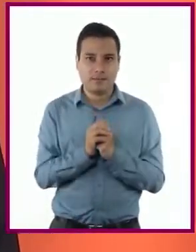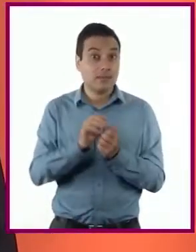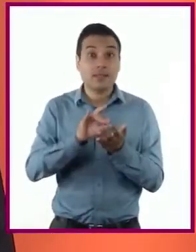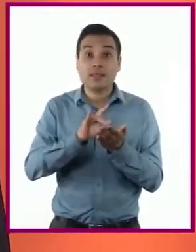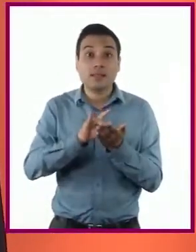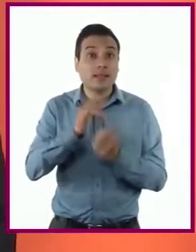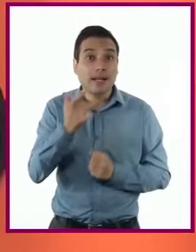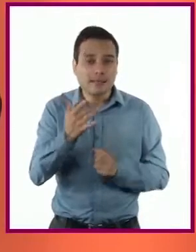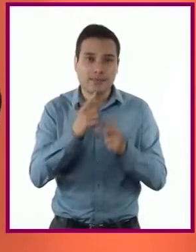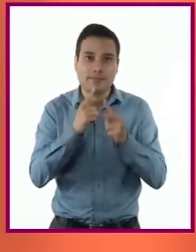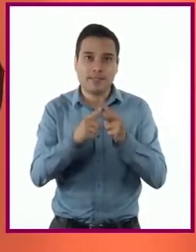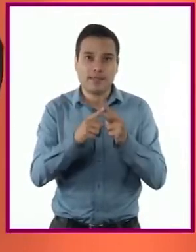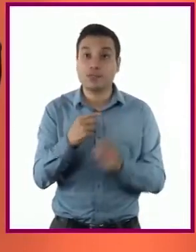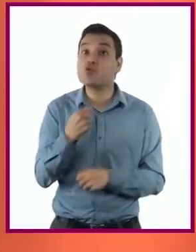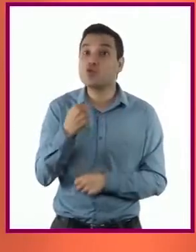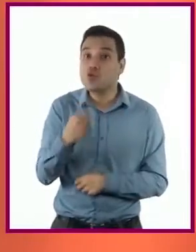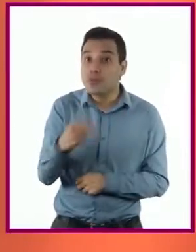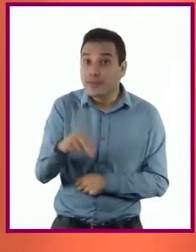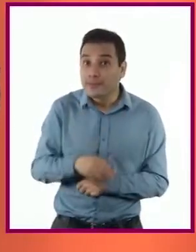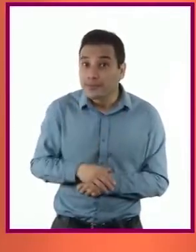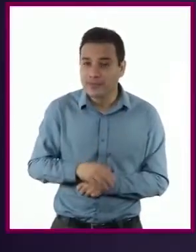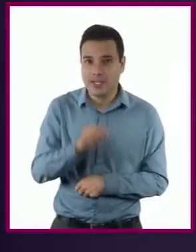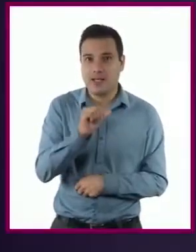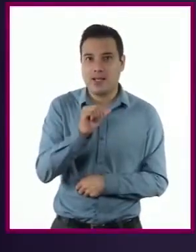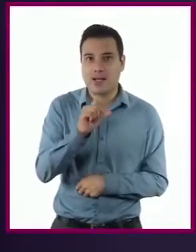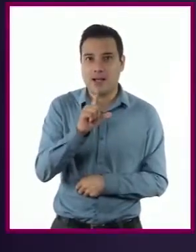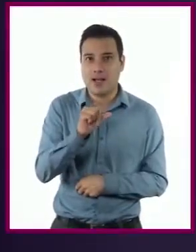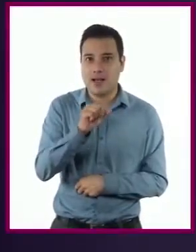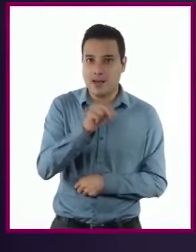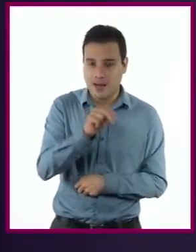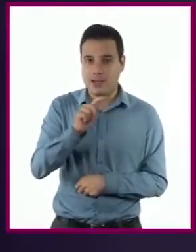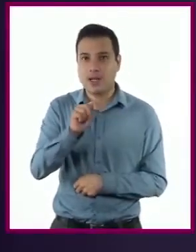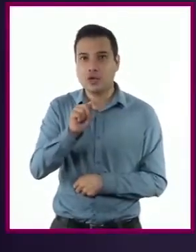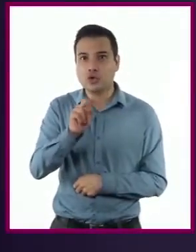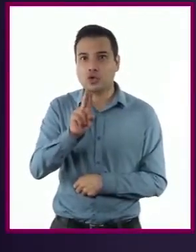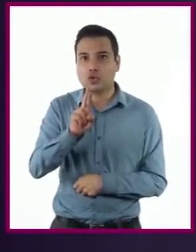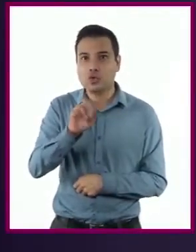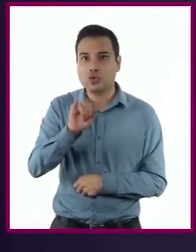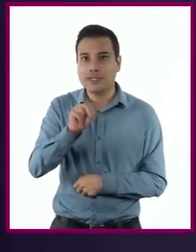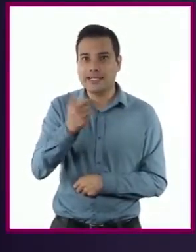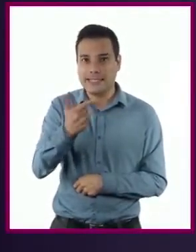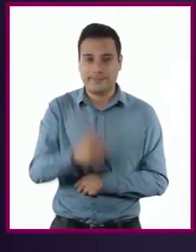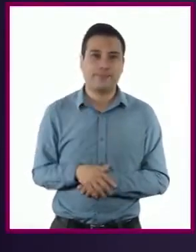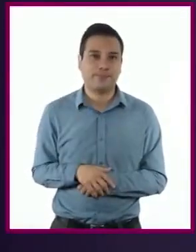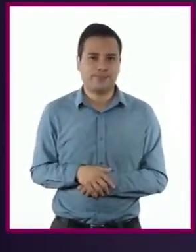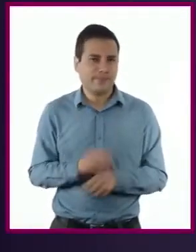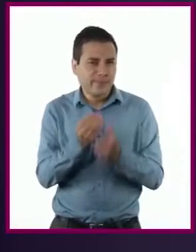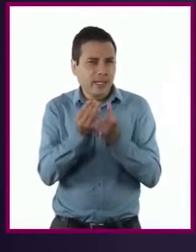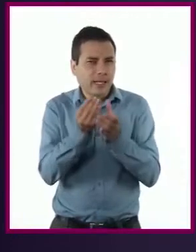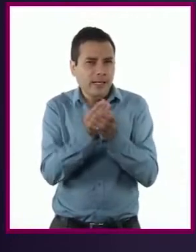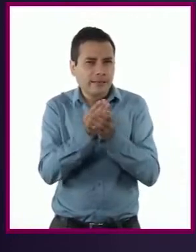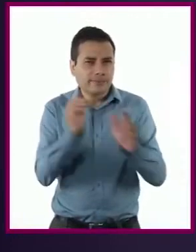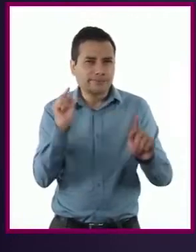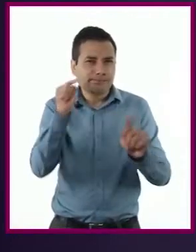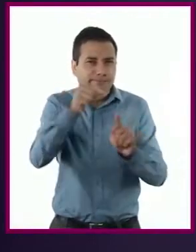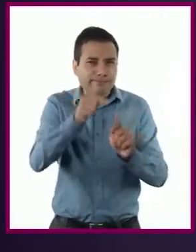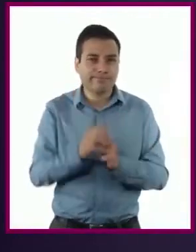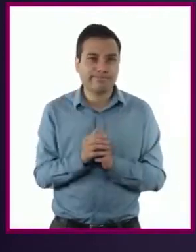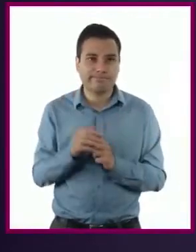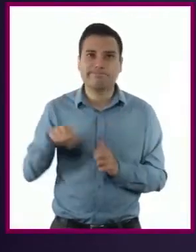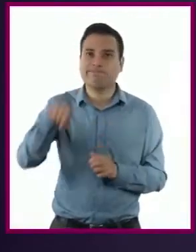matemáticas. Su nombre es Alan Turing. Y precisamente el propósito de la sesión es reconocer